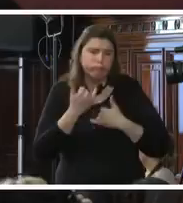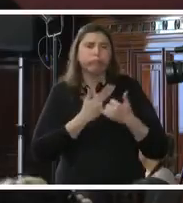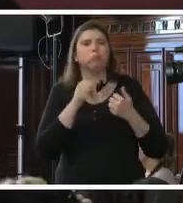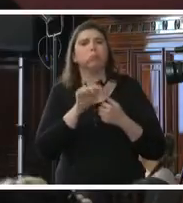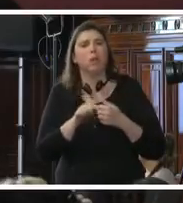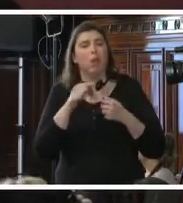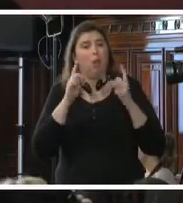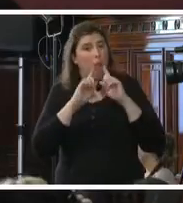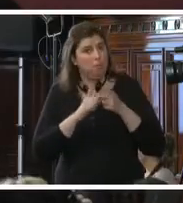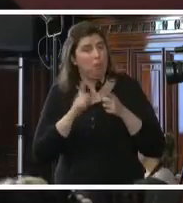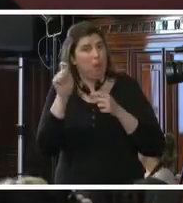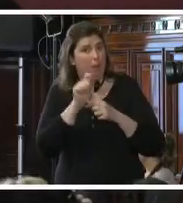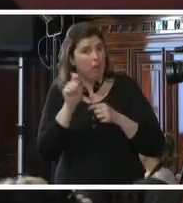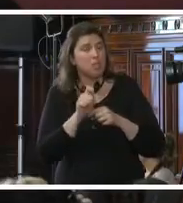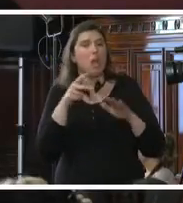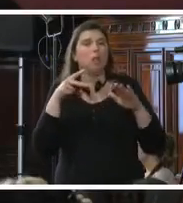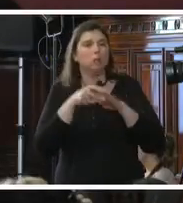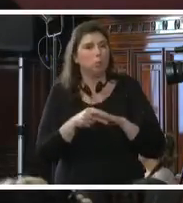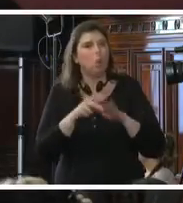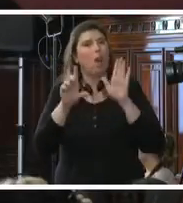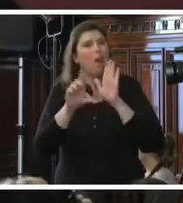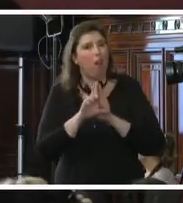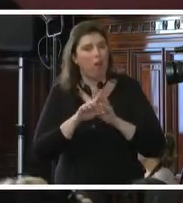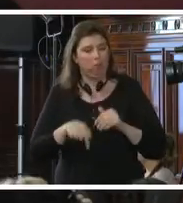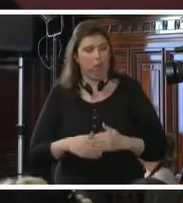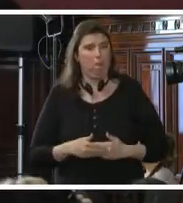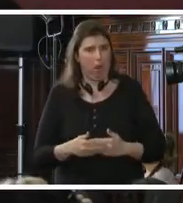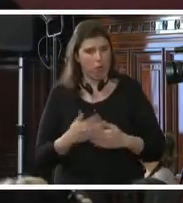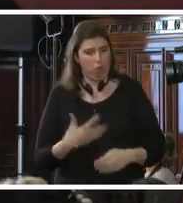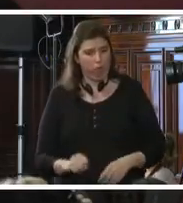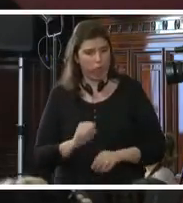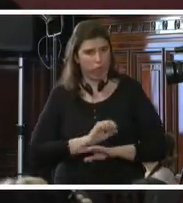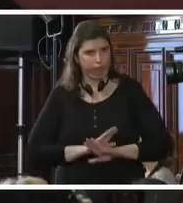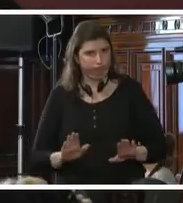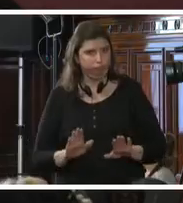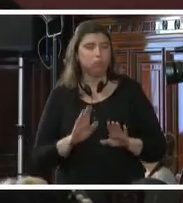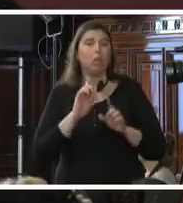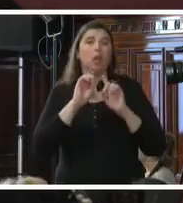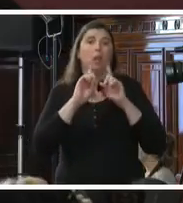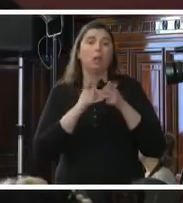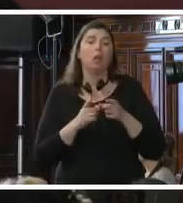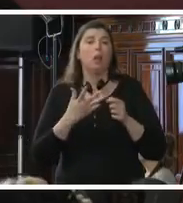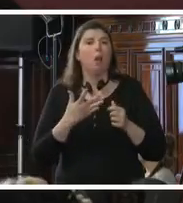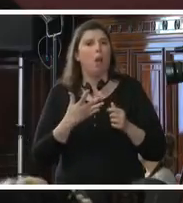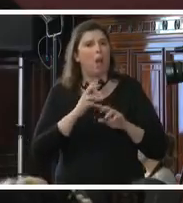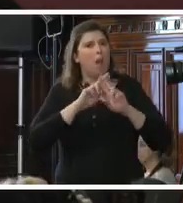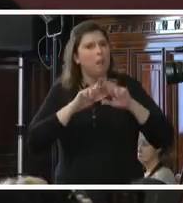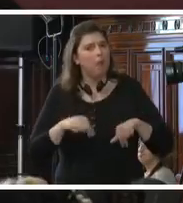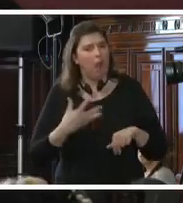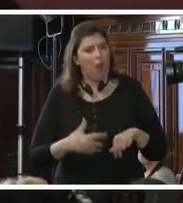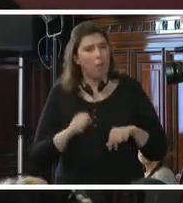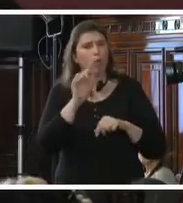contracepción de emergencia y la interrupción legal del embarazo. Tercero, eliminar el aborto inseguro,